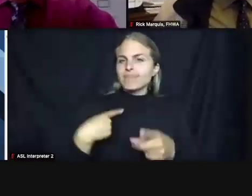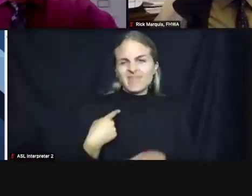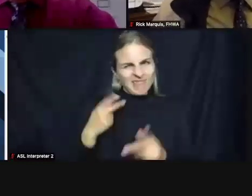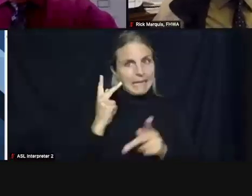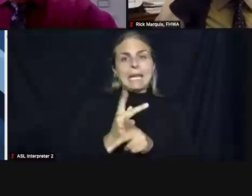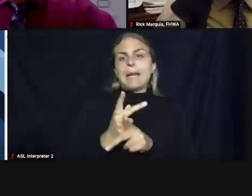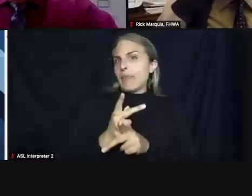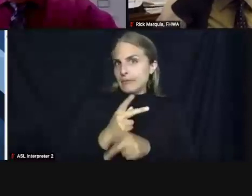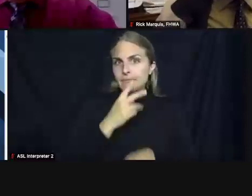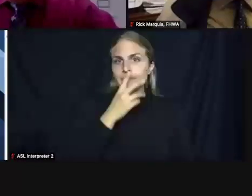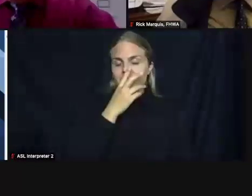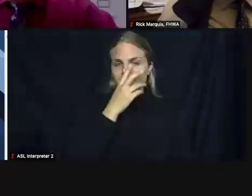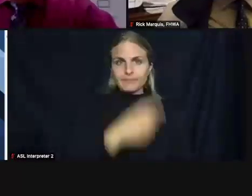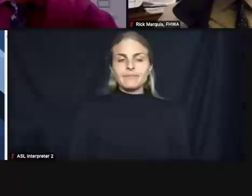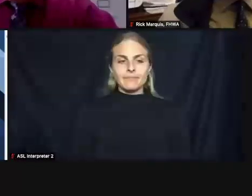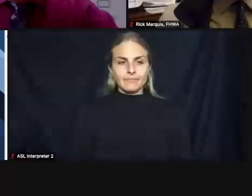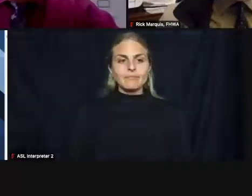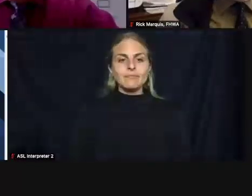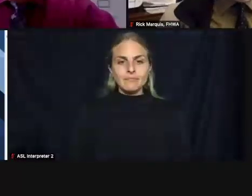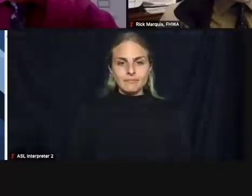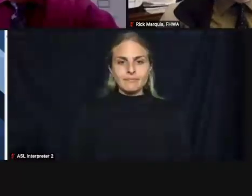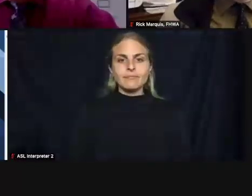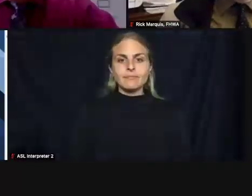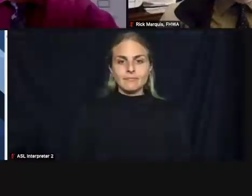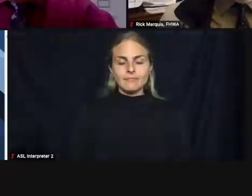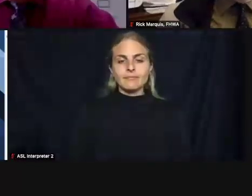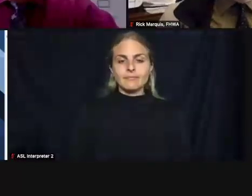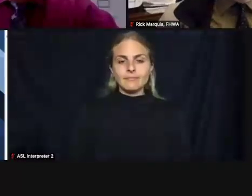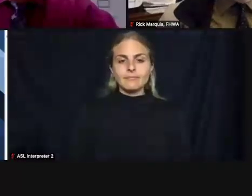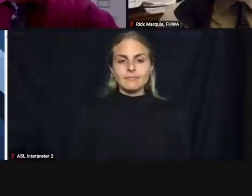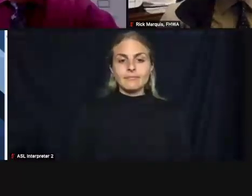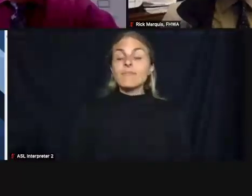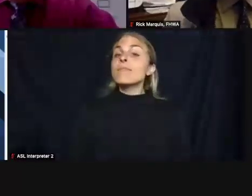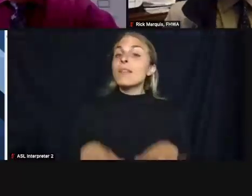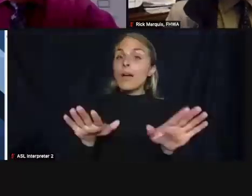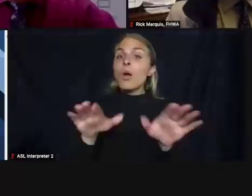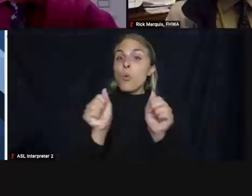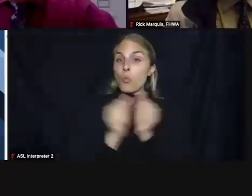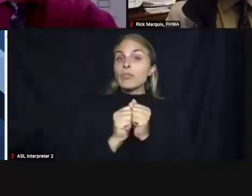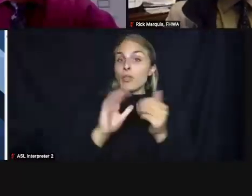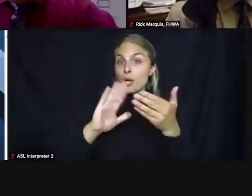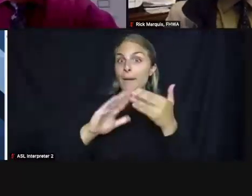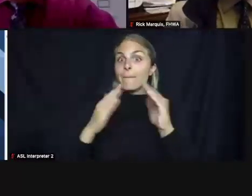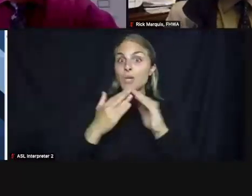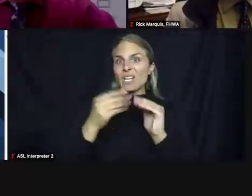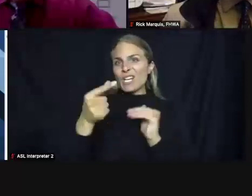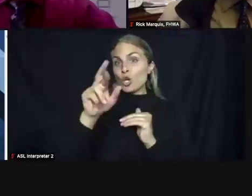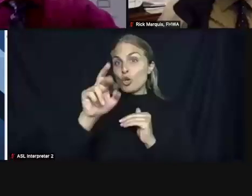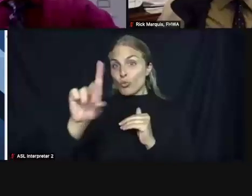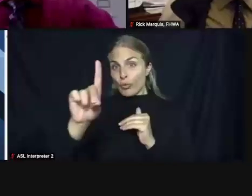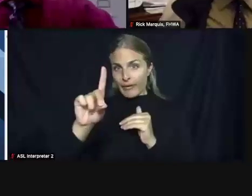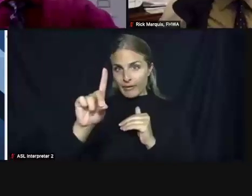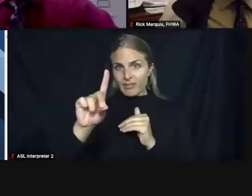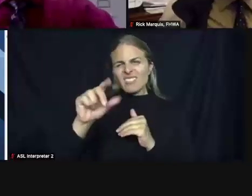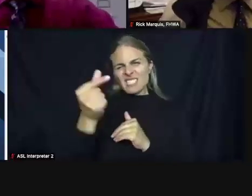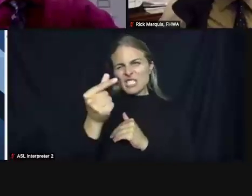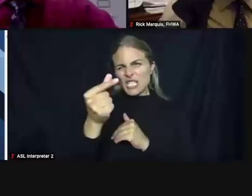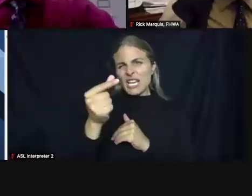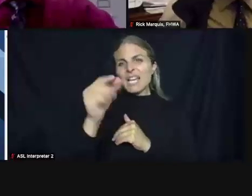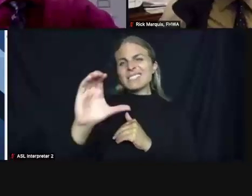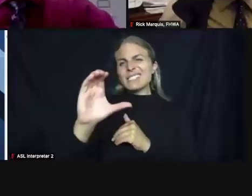Básicamente, deberían quedarse con la alternativa de la red comunitaria. Con esa